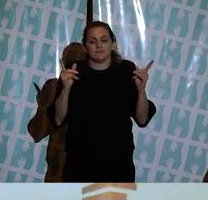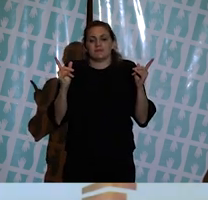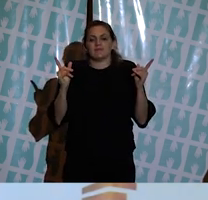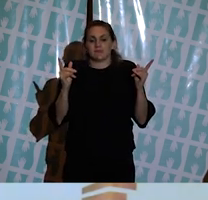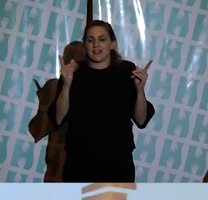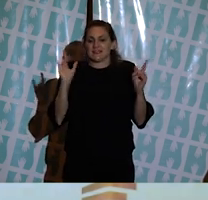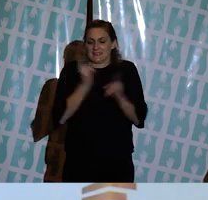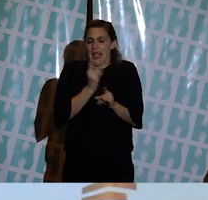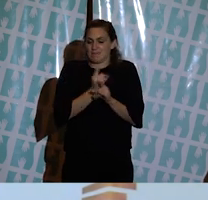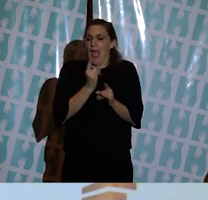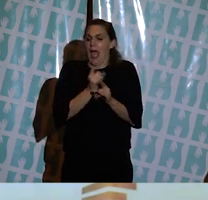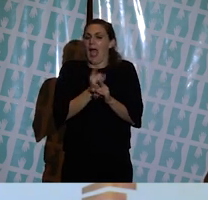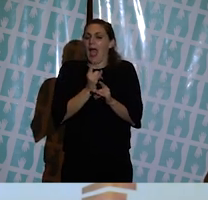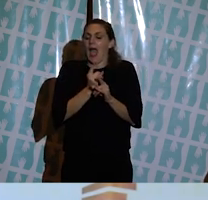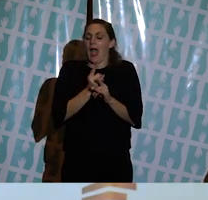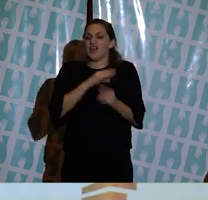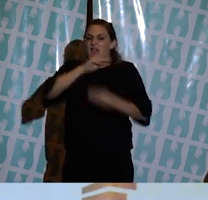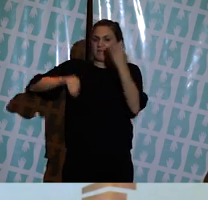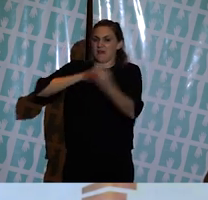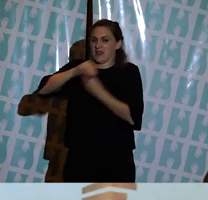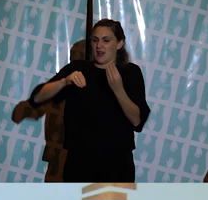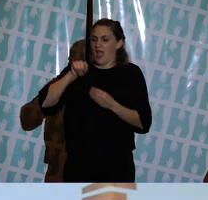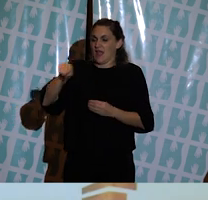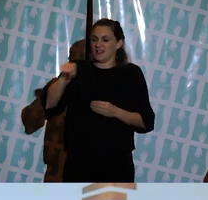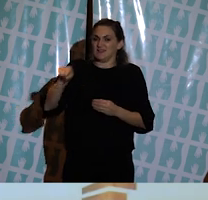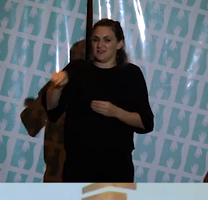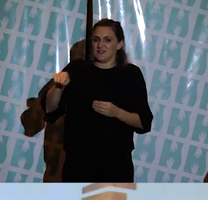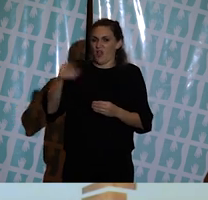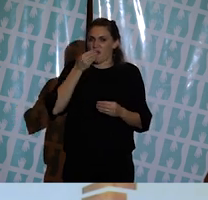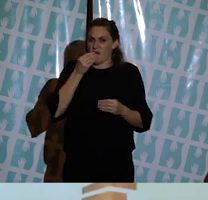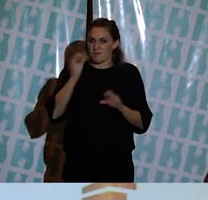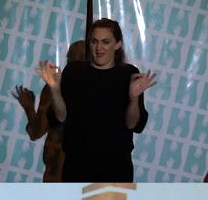tipo de malestar cuando ese chico no come porque